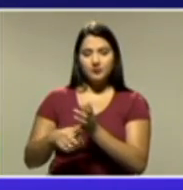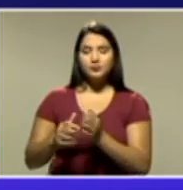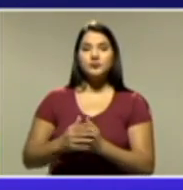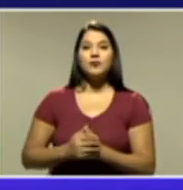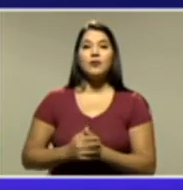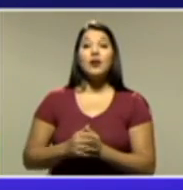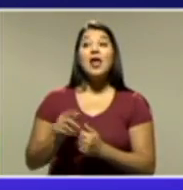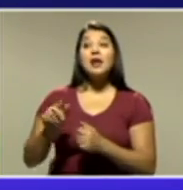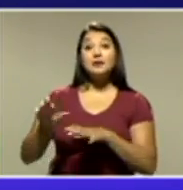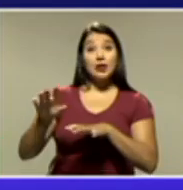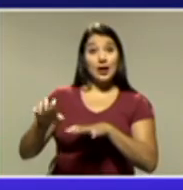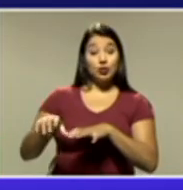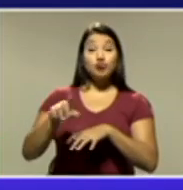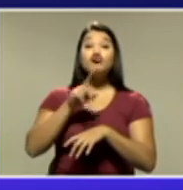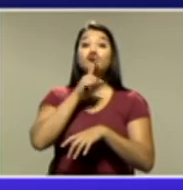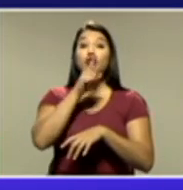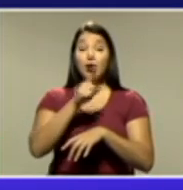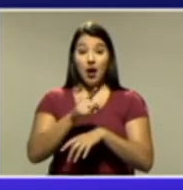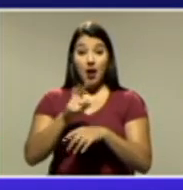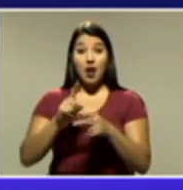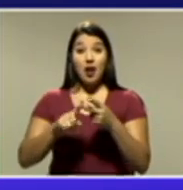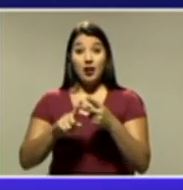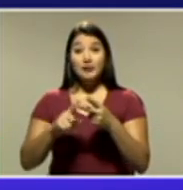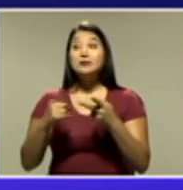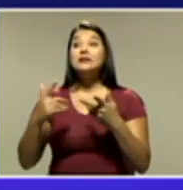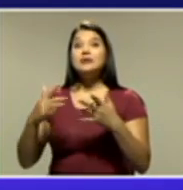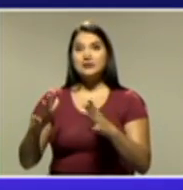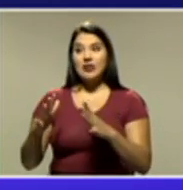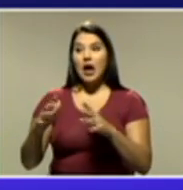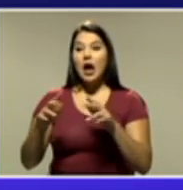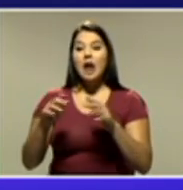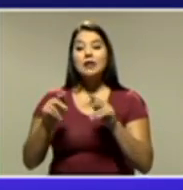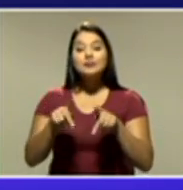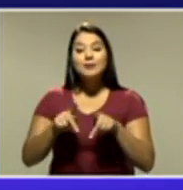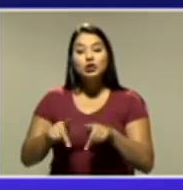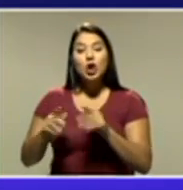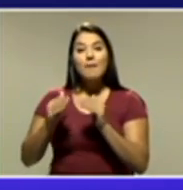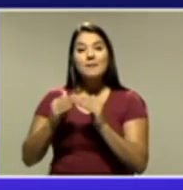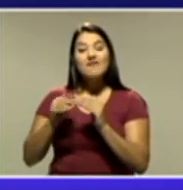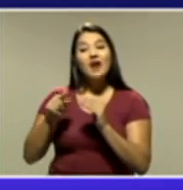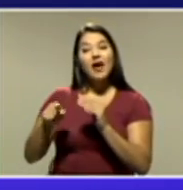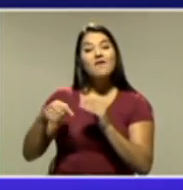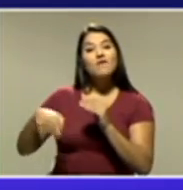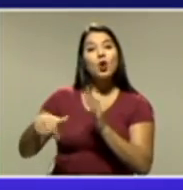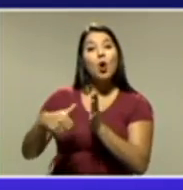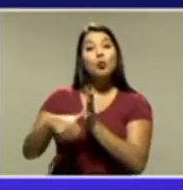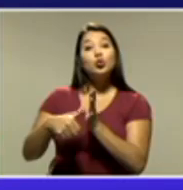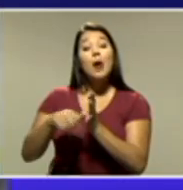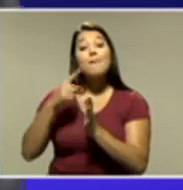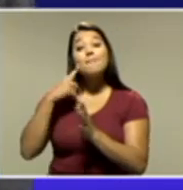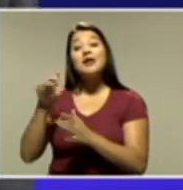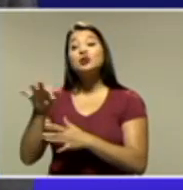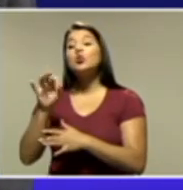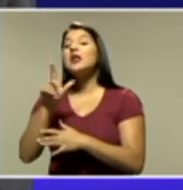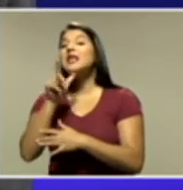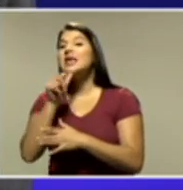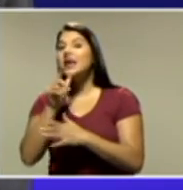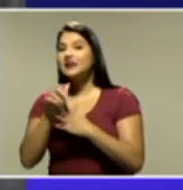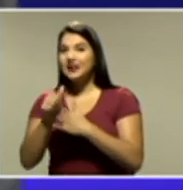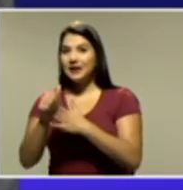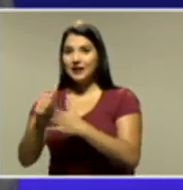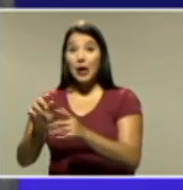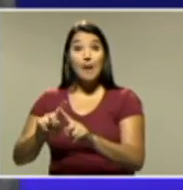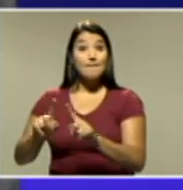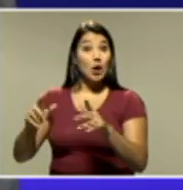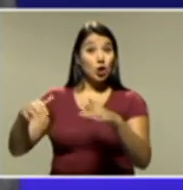que existe, que fue a las urnas para definir cuál iba a ser su cabecera, pero que no tiene gobierno.